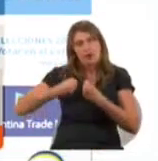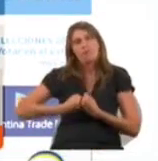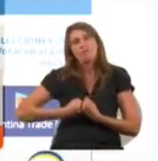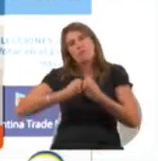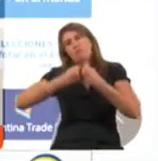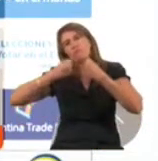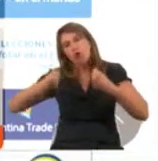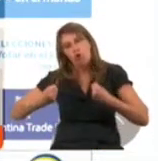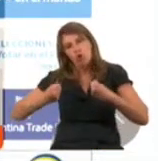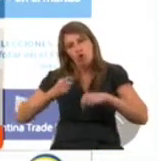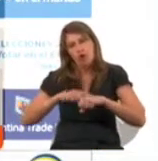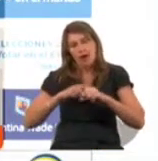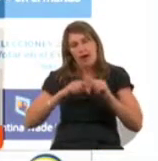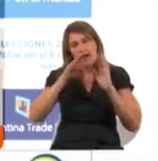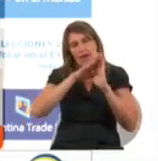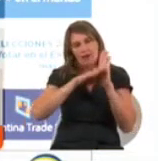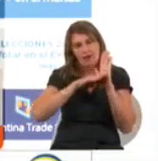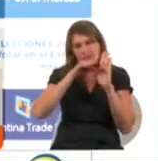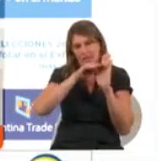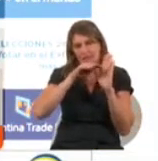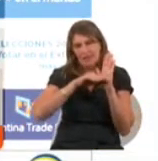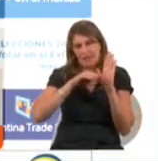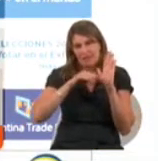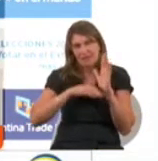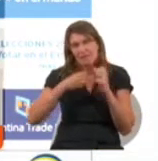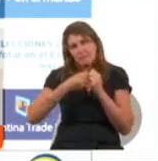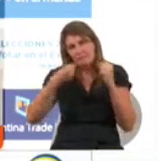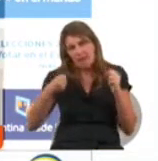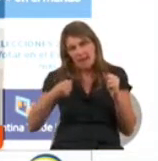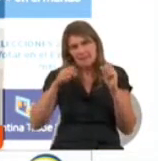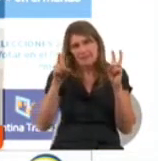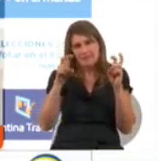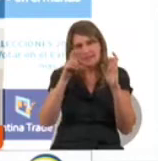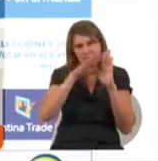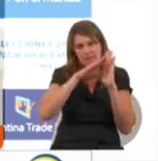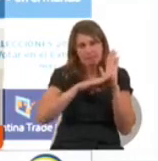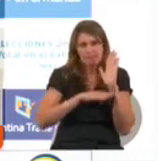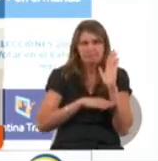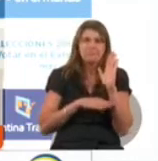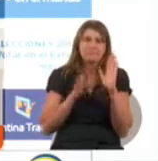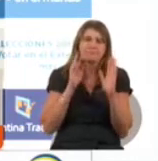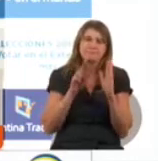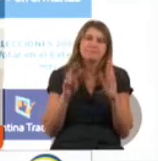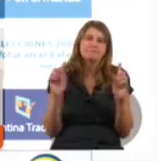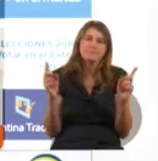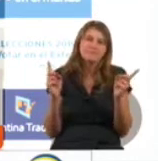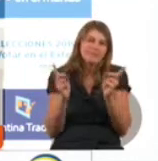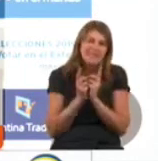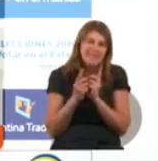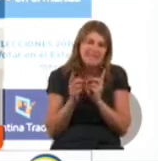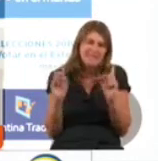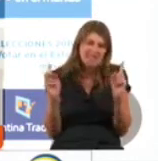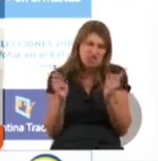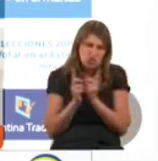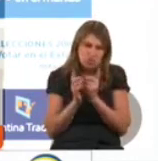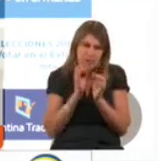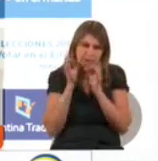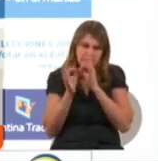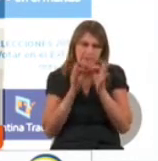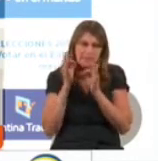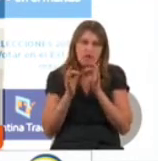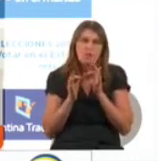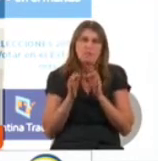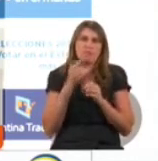las medidas. Pero para ir directamente al resumen, para que ustedes entiendan la situación, en caso de